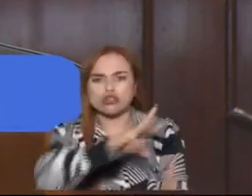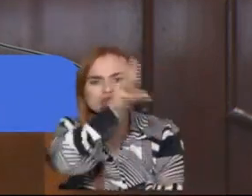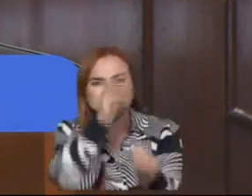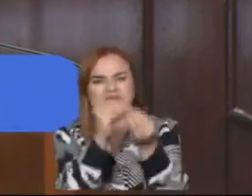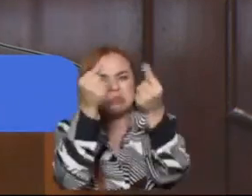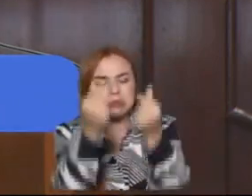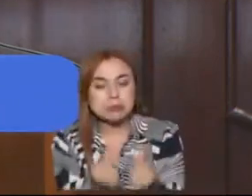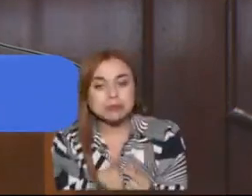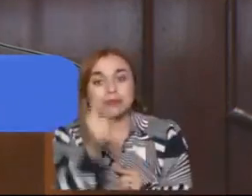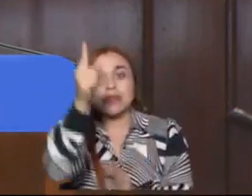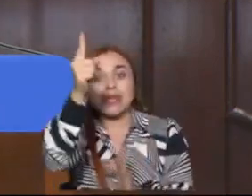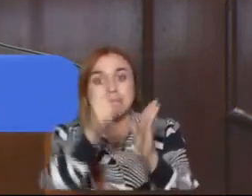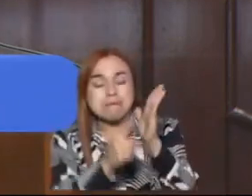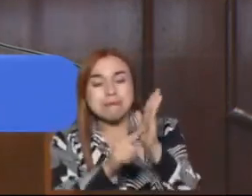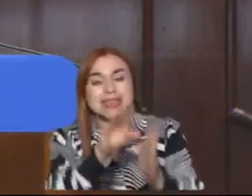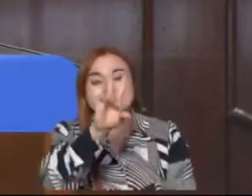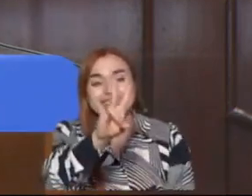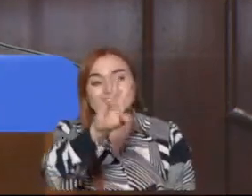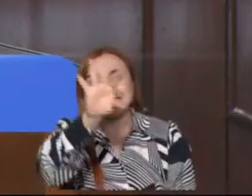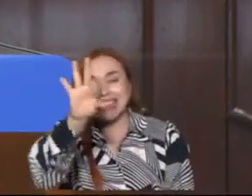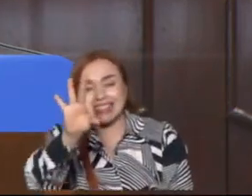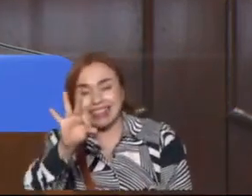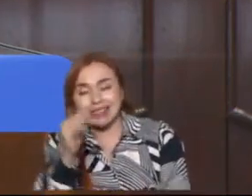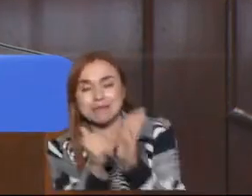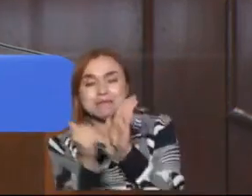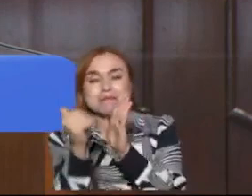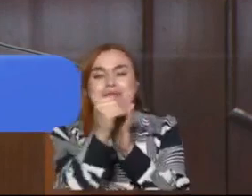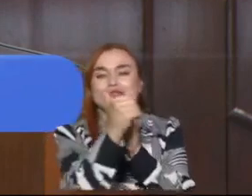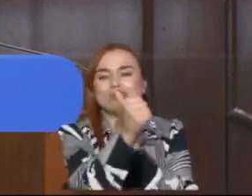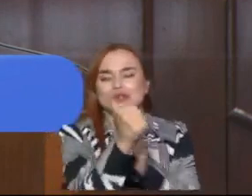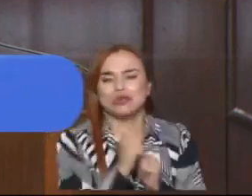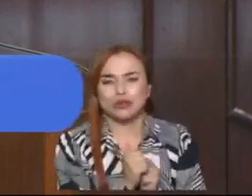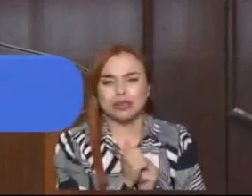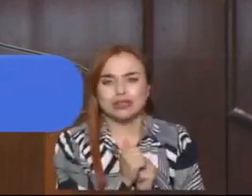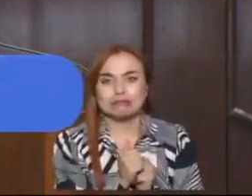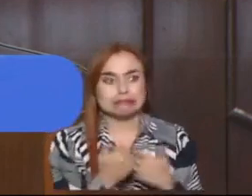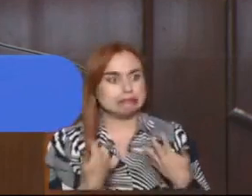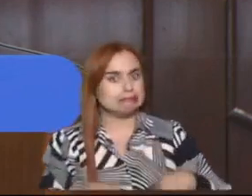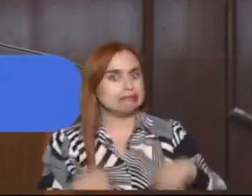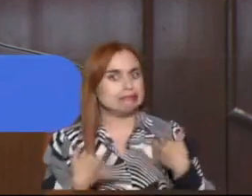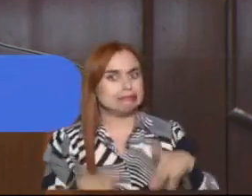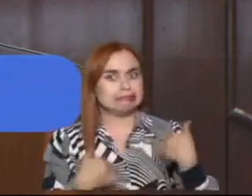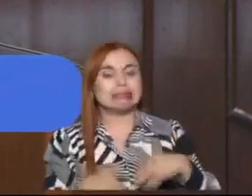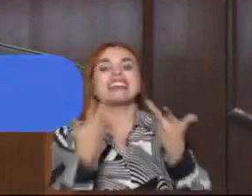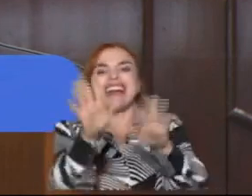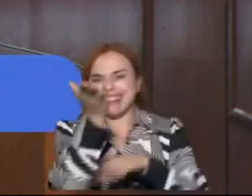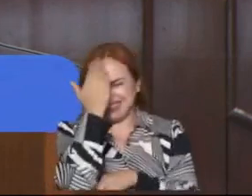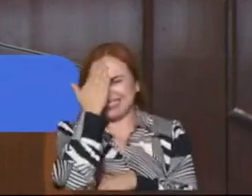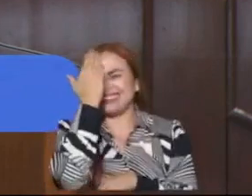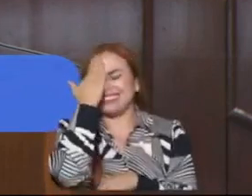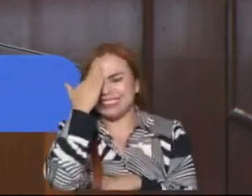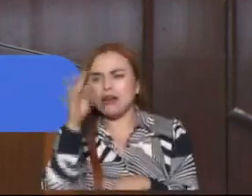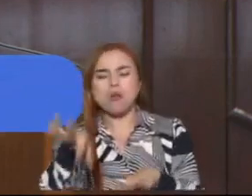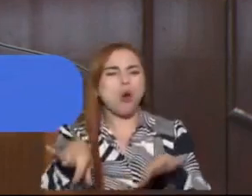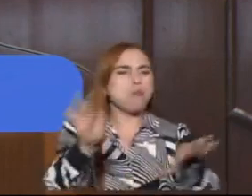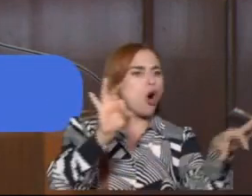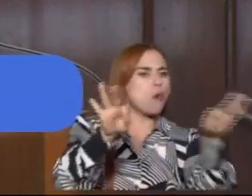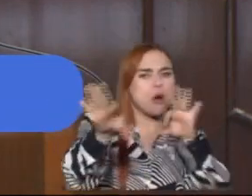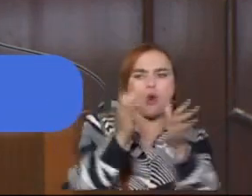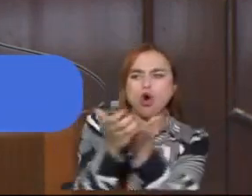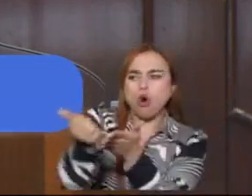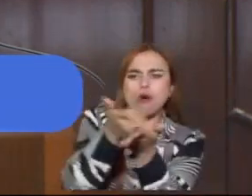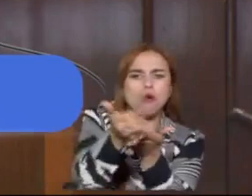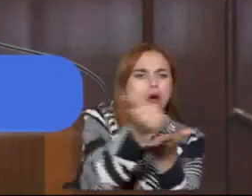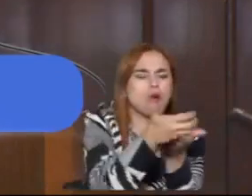Es importante señalar que la información de las compras y contrataciones se publica en el sitio Panamá Compra en